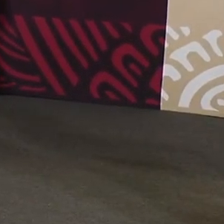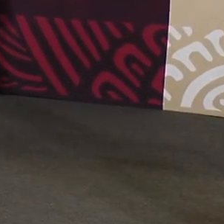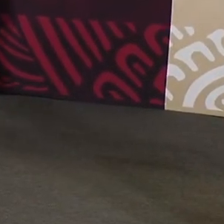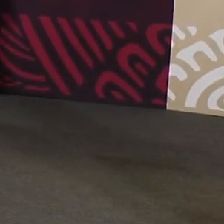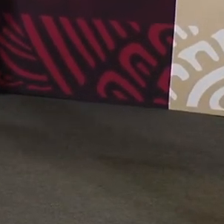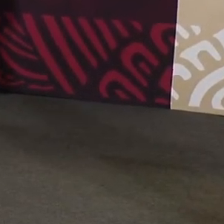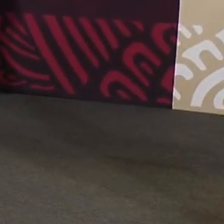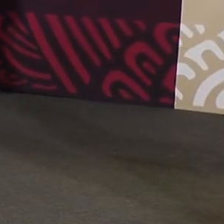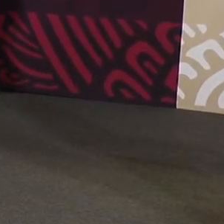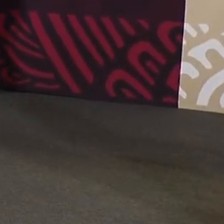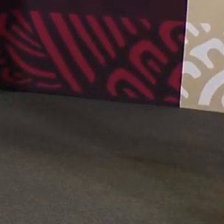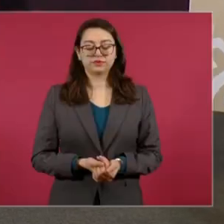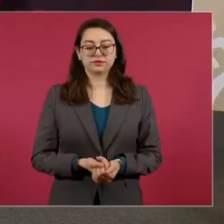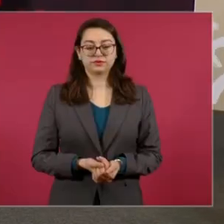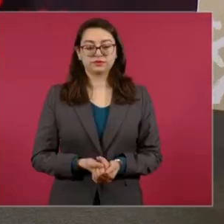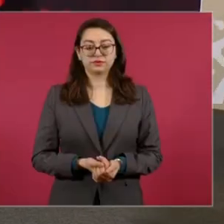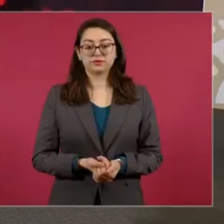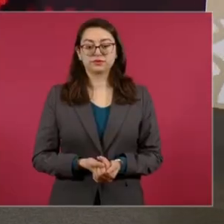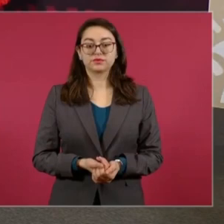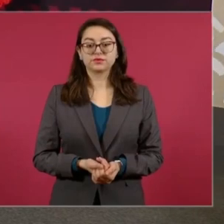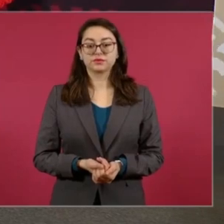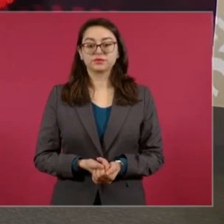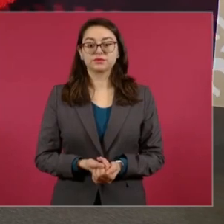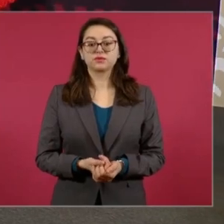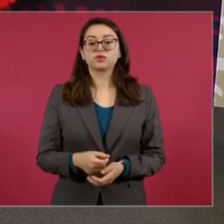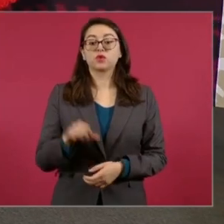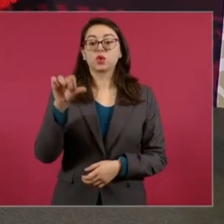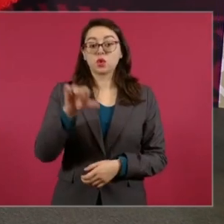Bueno, pues hoy martes